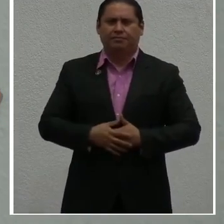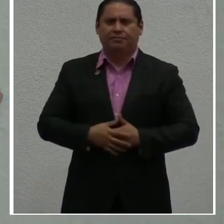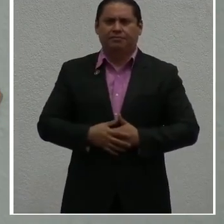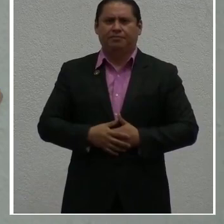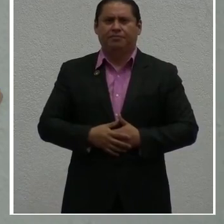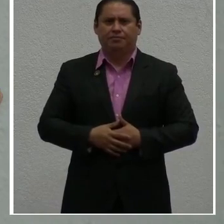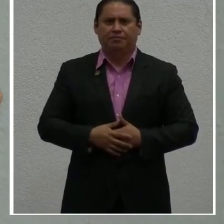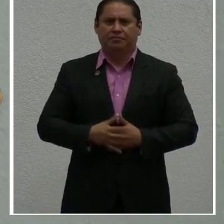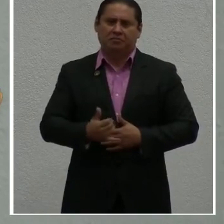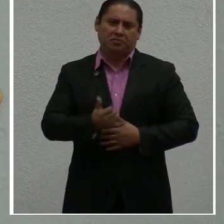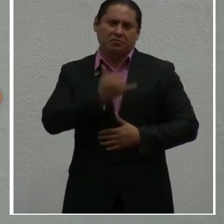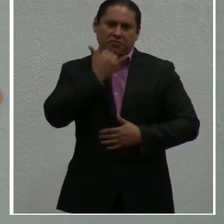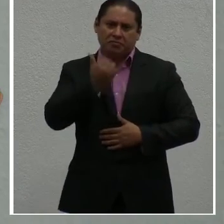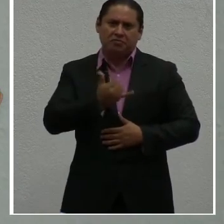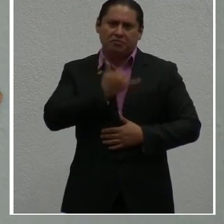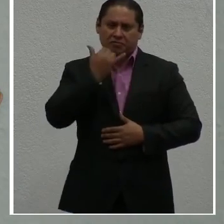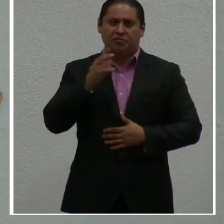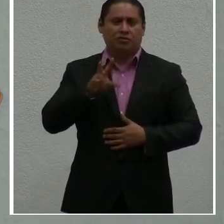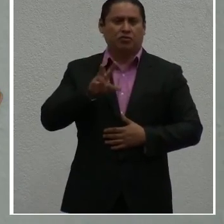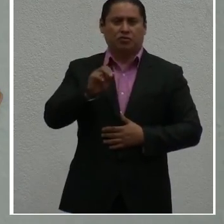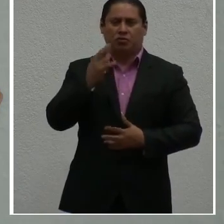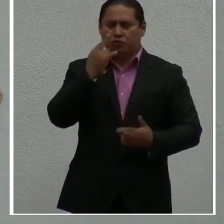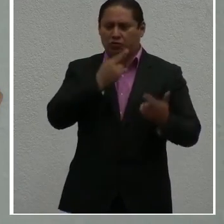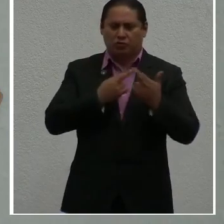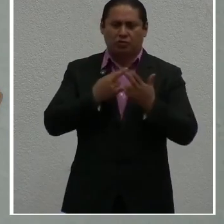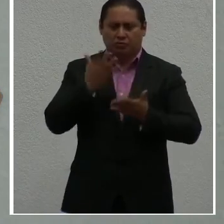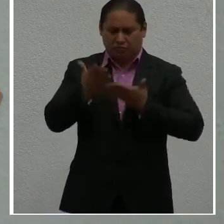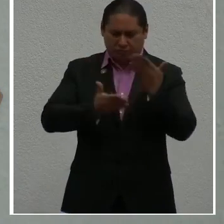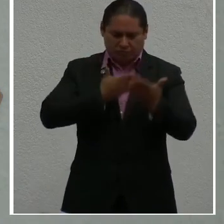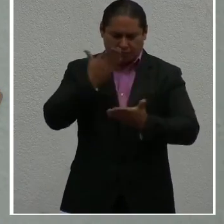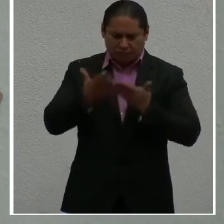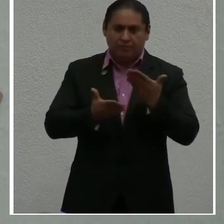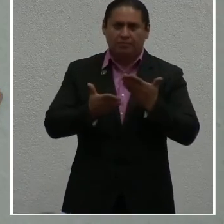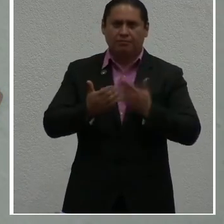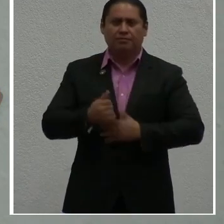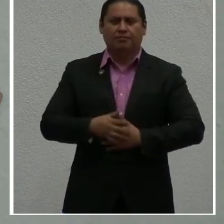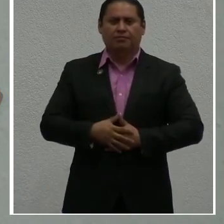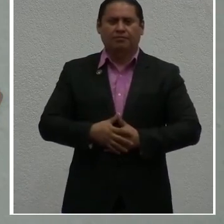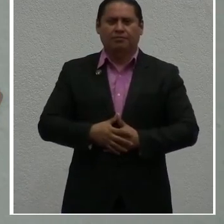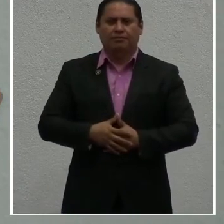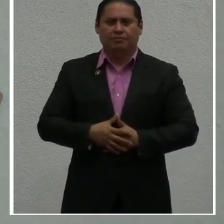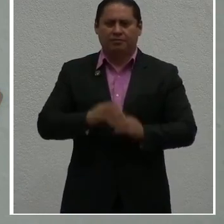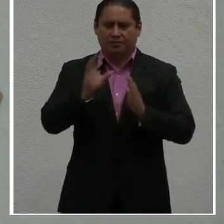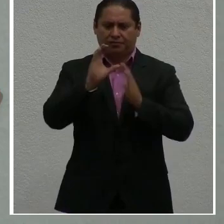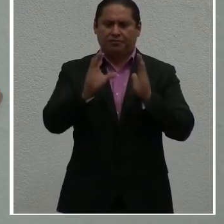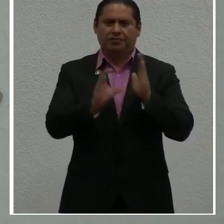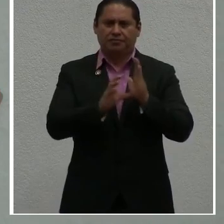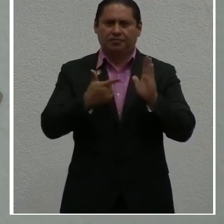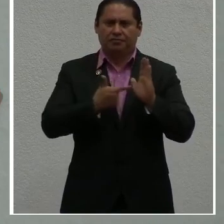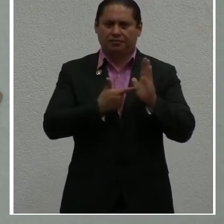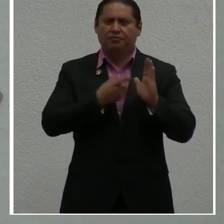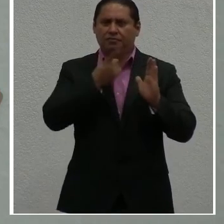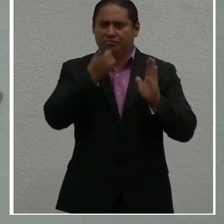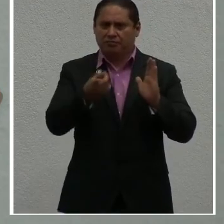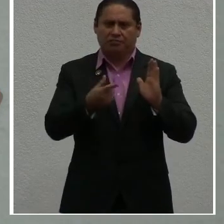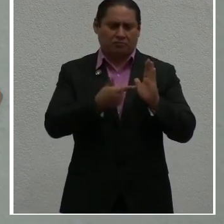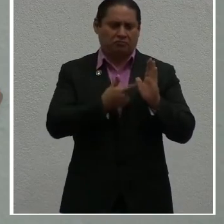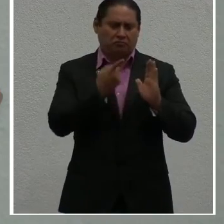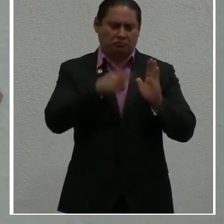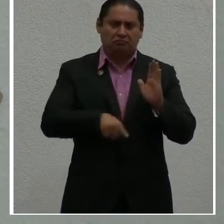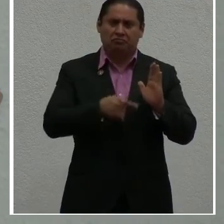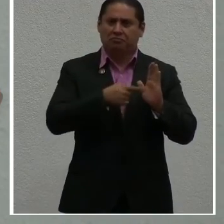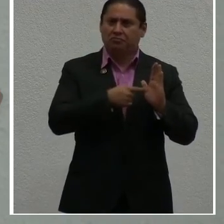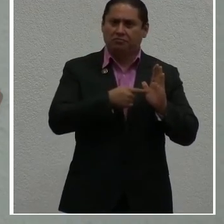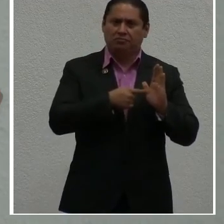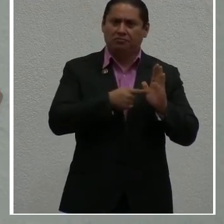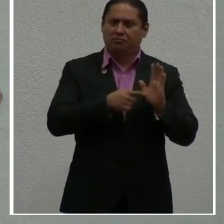es un error que no revisemos, que no estudiemos. La Constitución lo marca y nada sobre